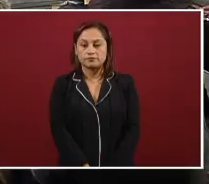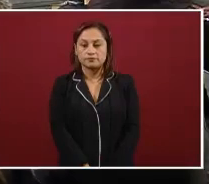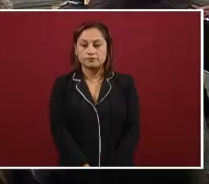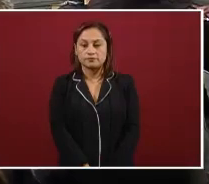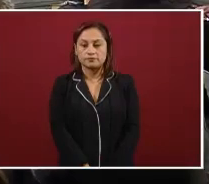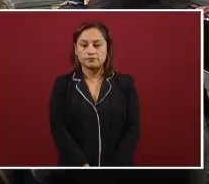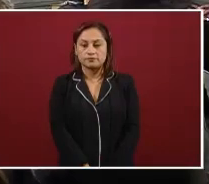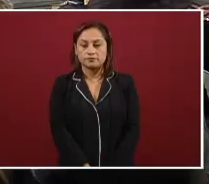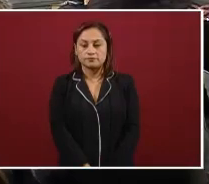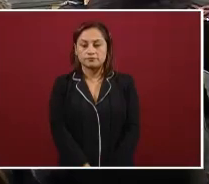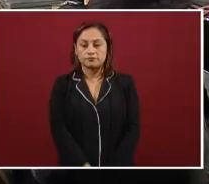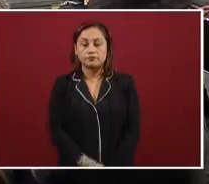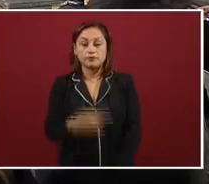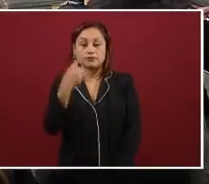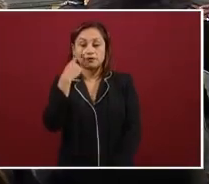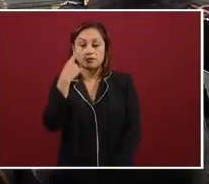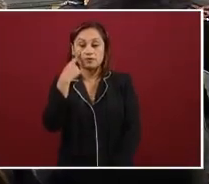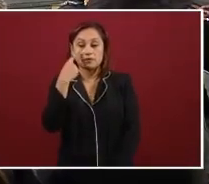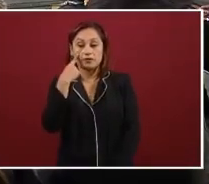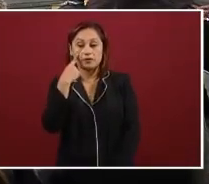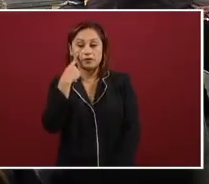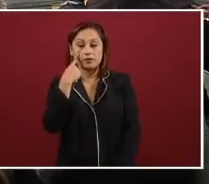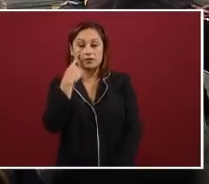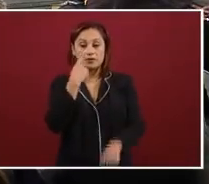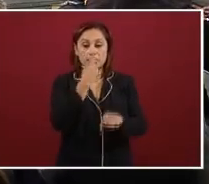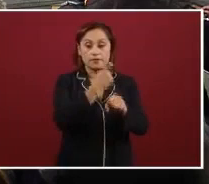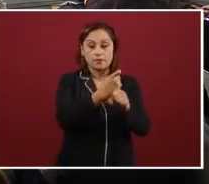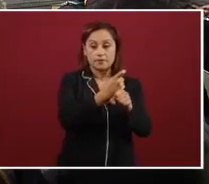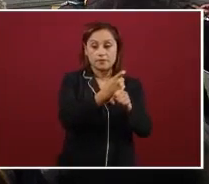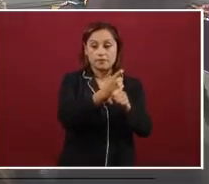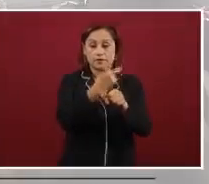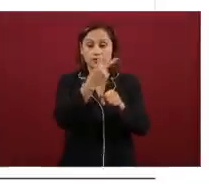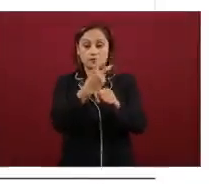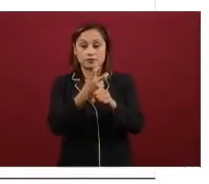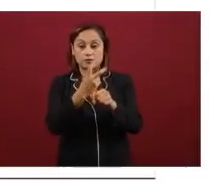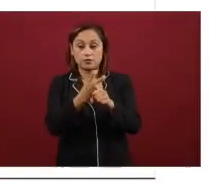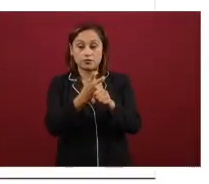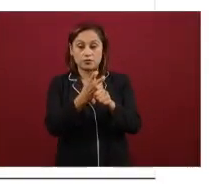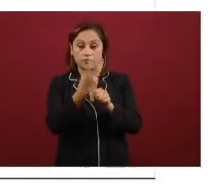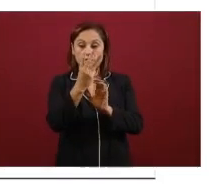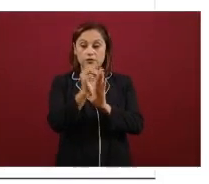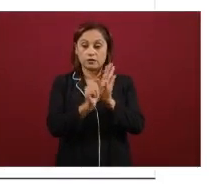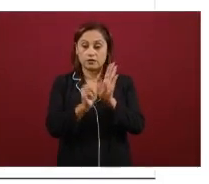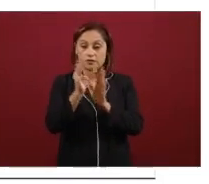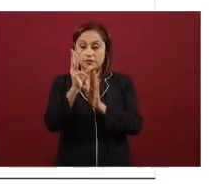Miren el primero y el segundo trimestre de Cedillo.